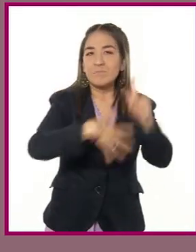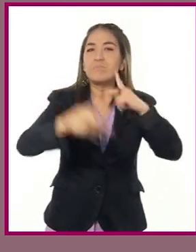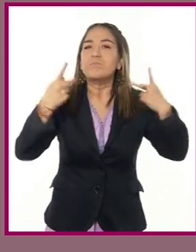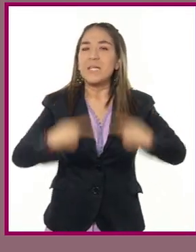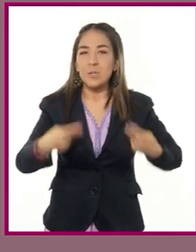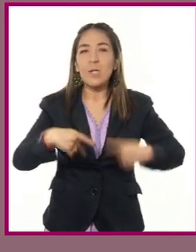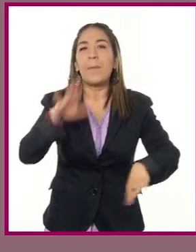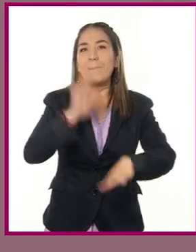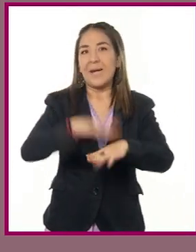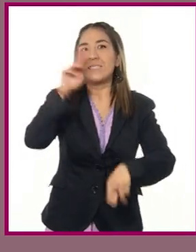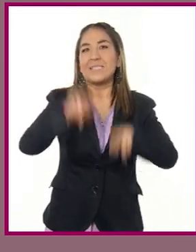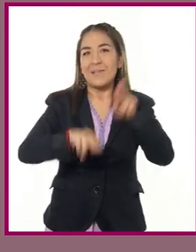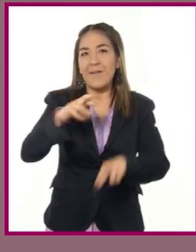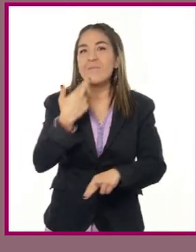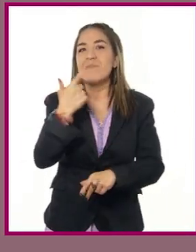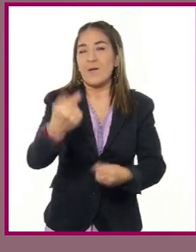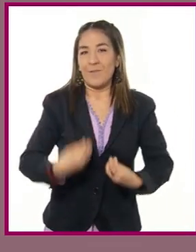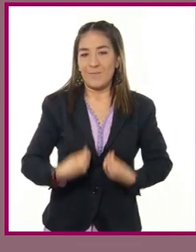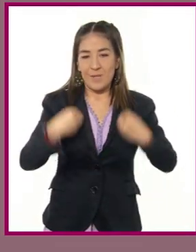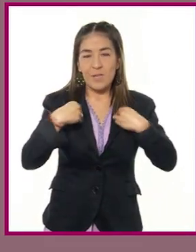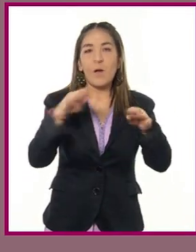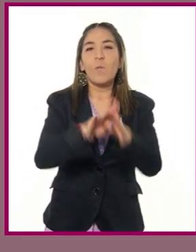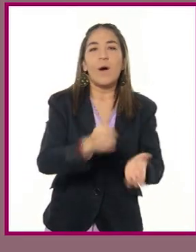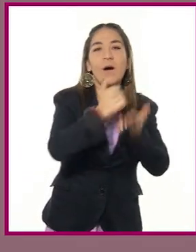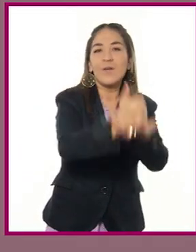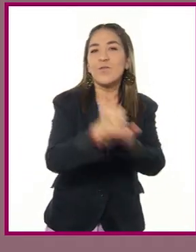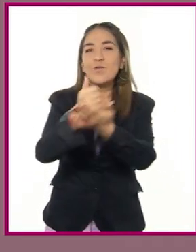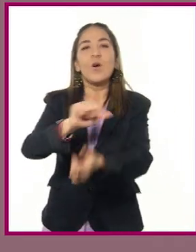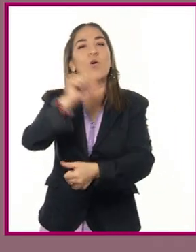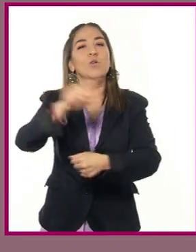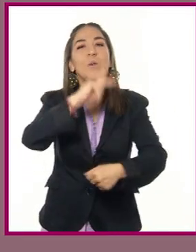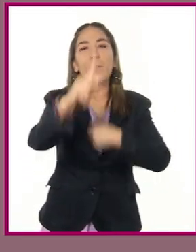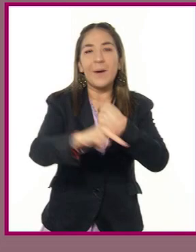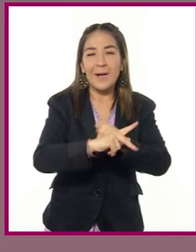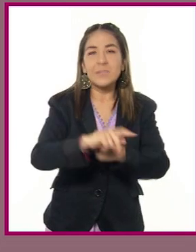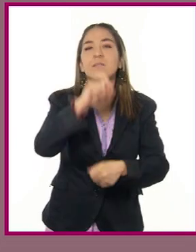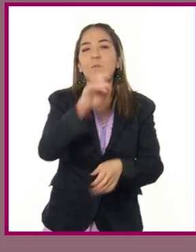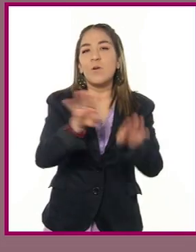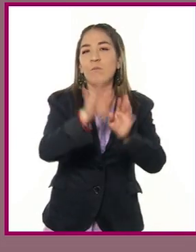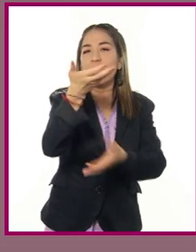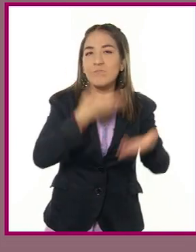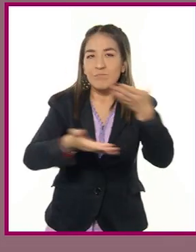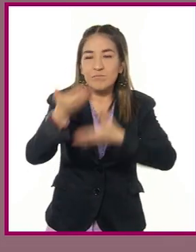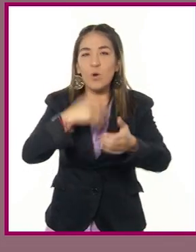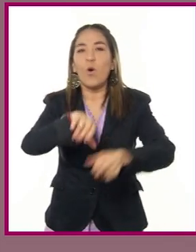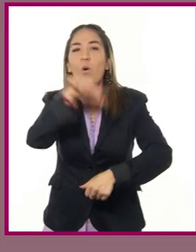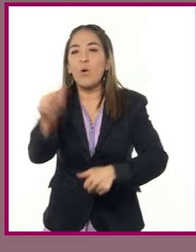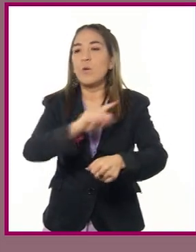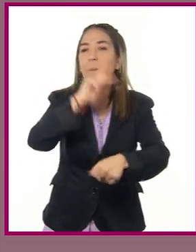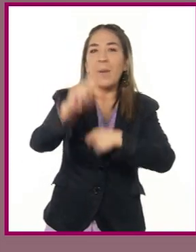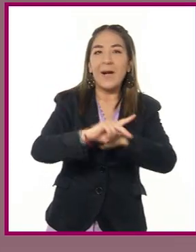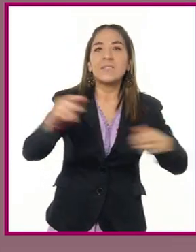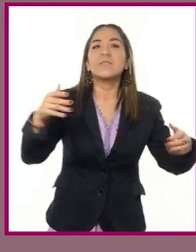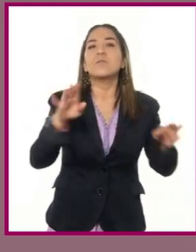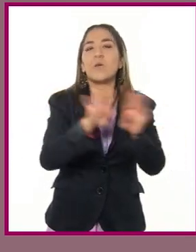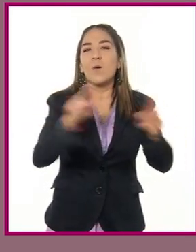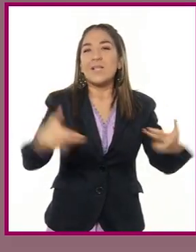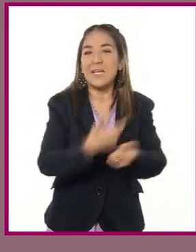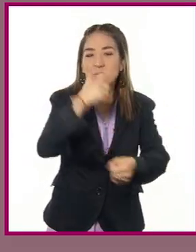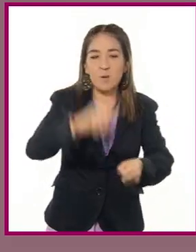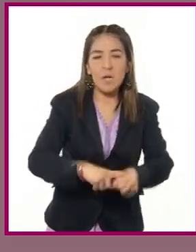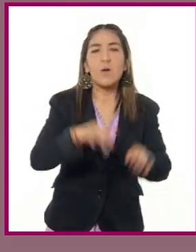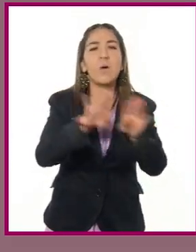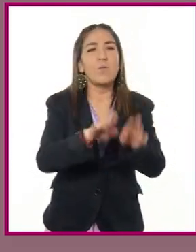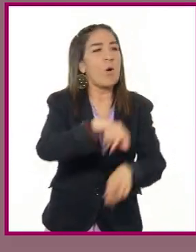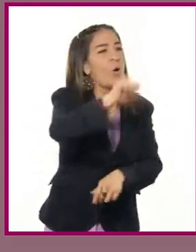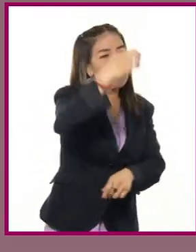Promover el desarrollo económico de los países. Implementar buenas relaciones y colaboración con otras naciones. Atraer inversión